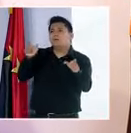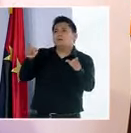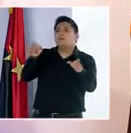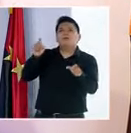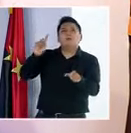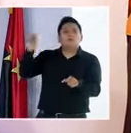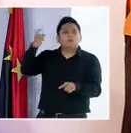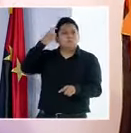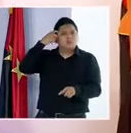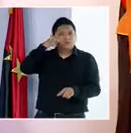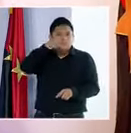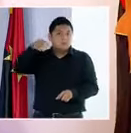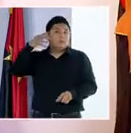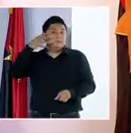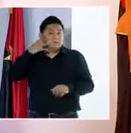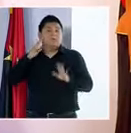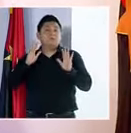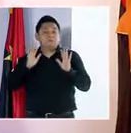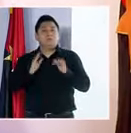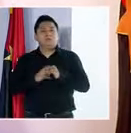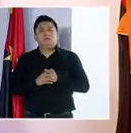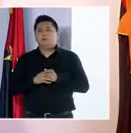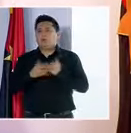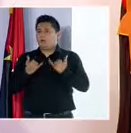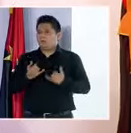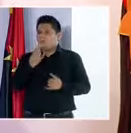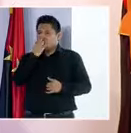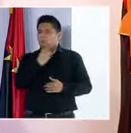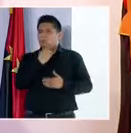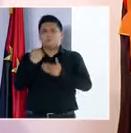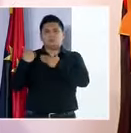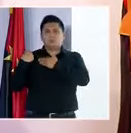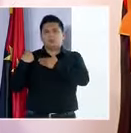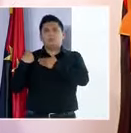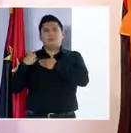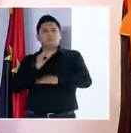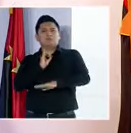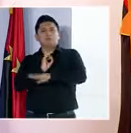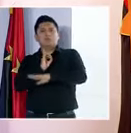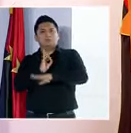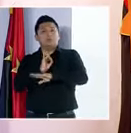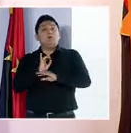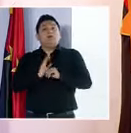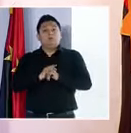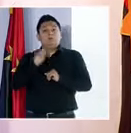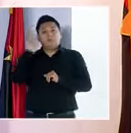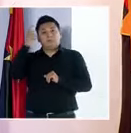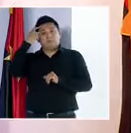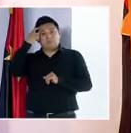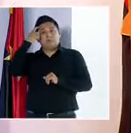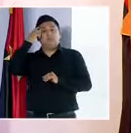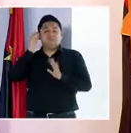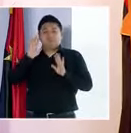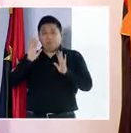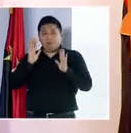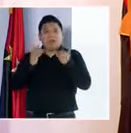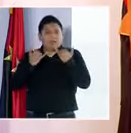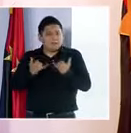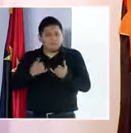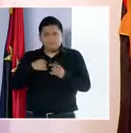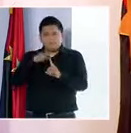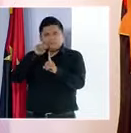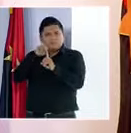norte santandereanos, un compromiso institucional de un equipo de gobierno que permanentemente